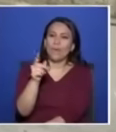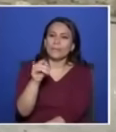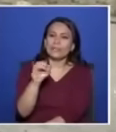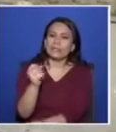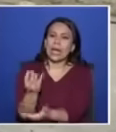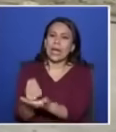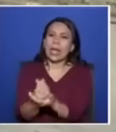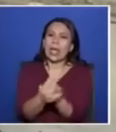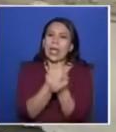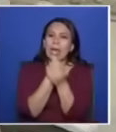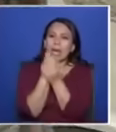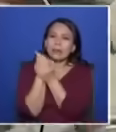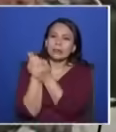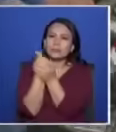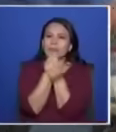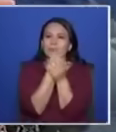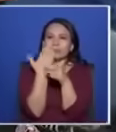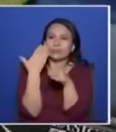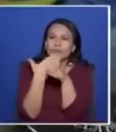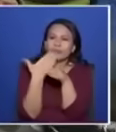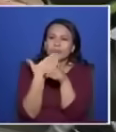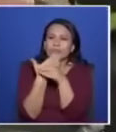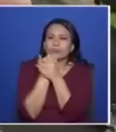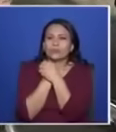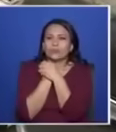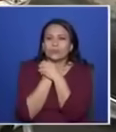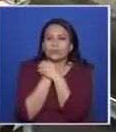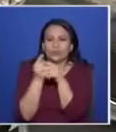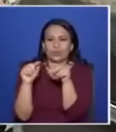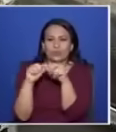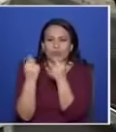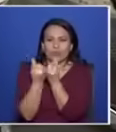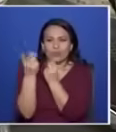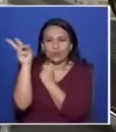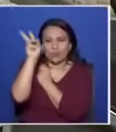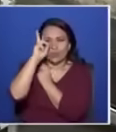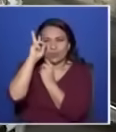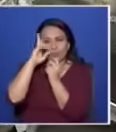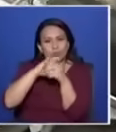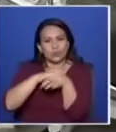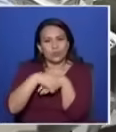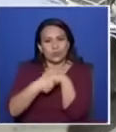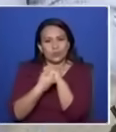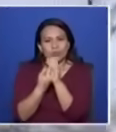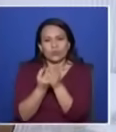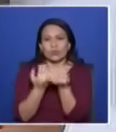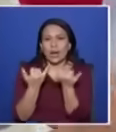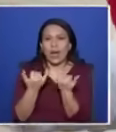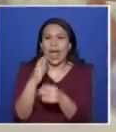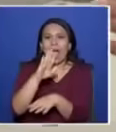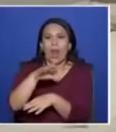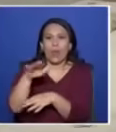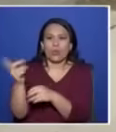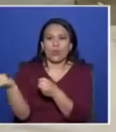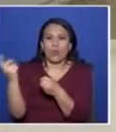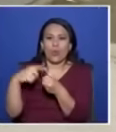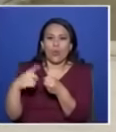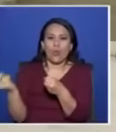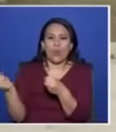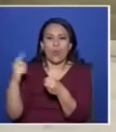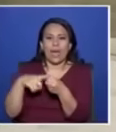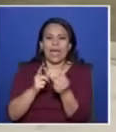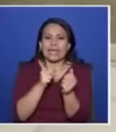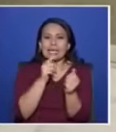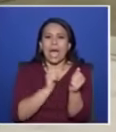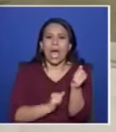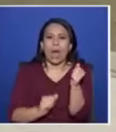las mal llamadas vacunas por parte de grupos delincuenciales. Observamos que los estudiantes están llegando todavía